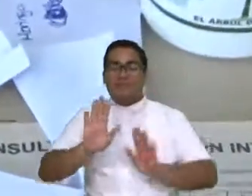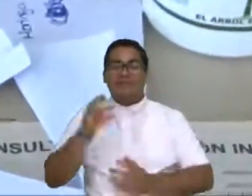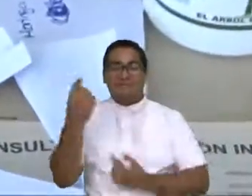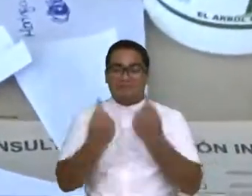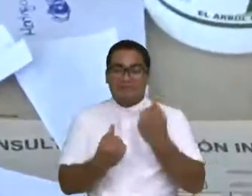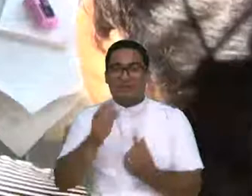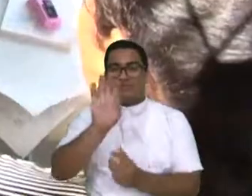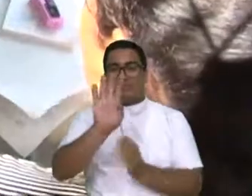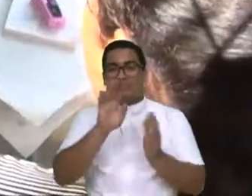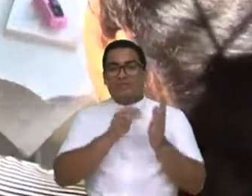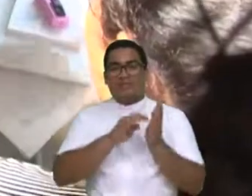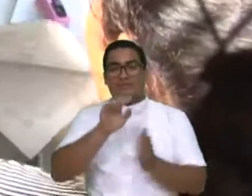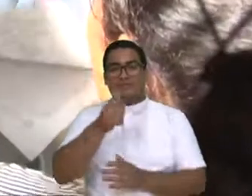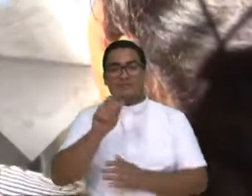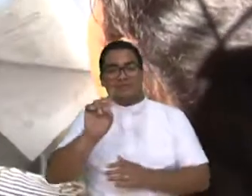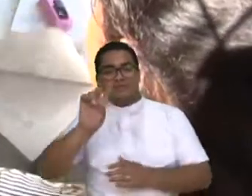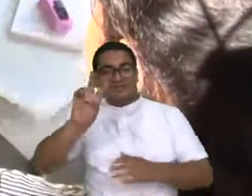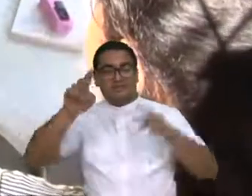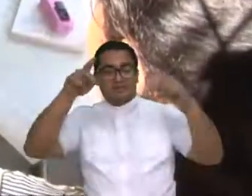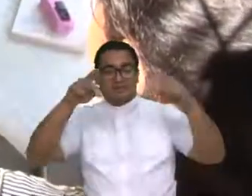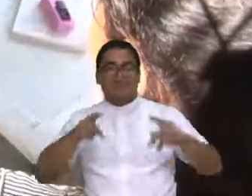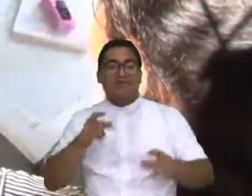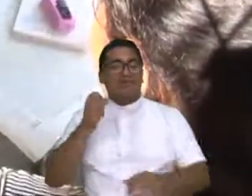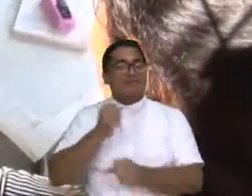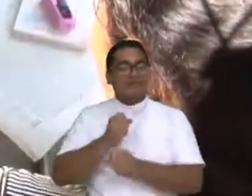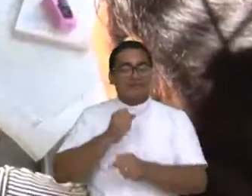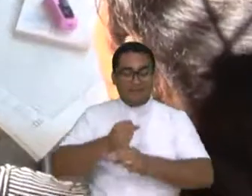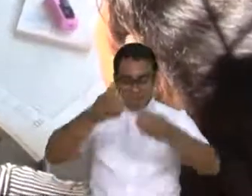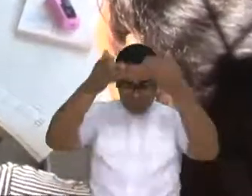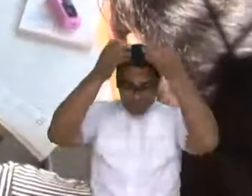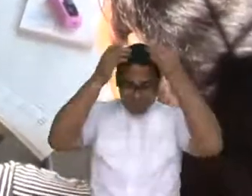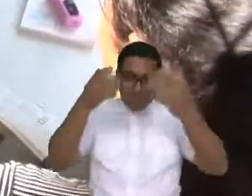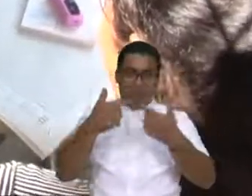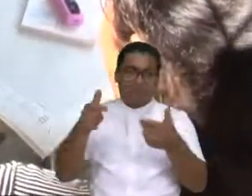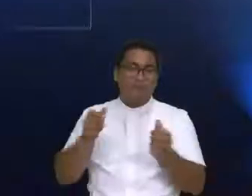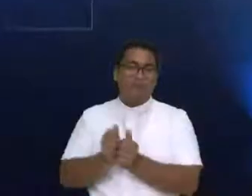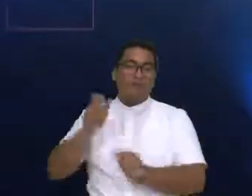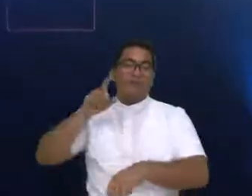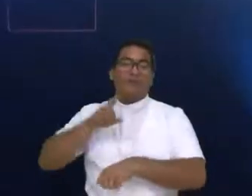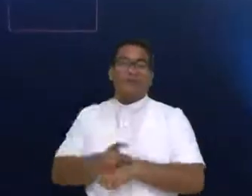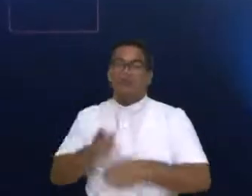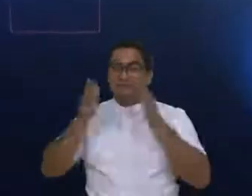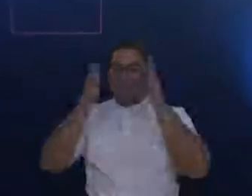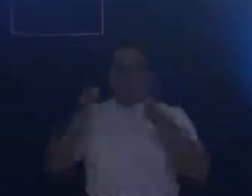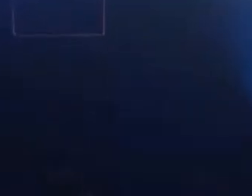4.602 personas, entre trabajadores de la salud y miembros de la red comunitaria.